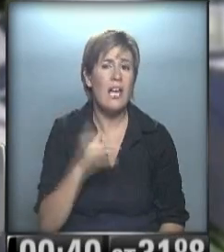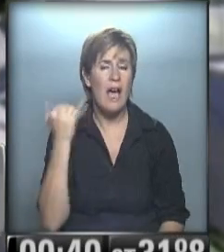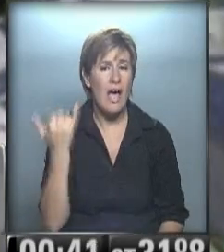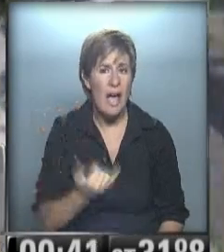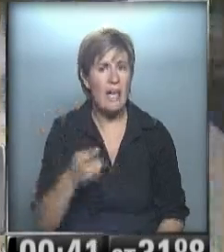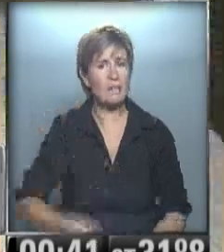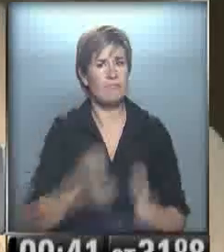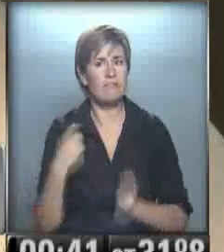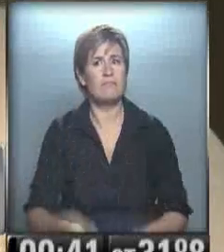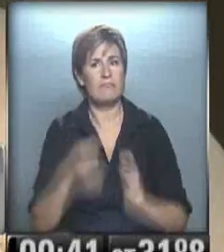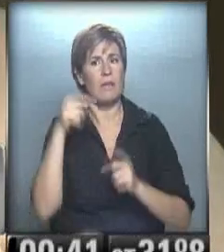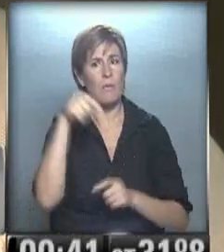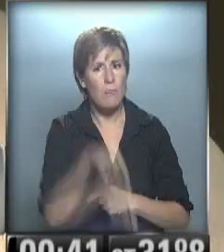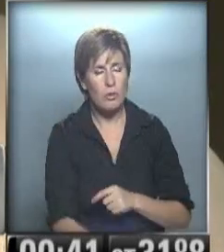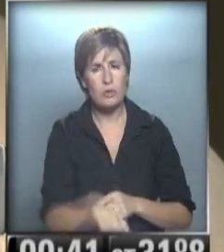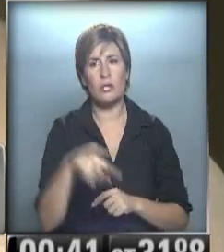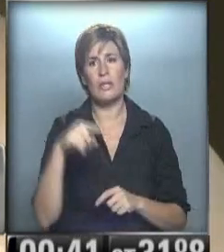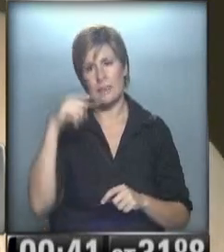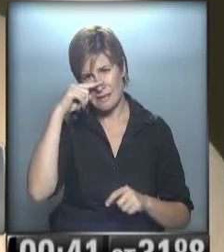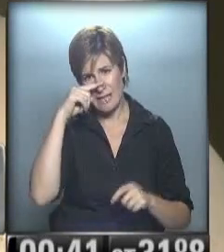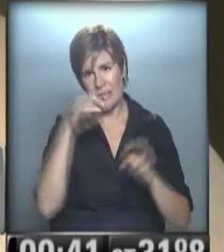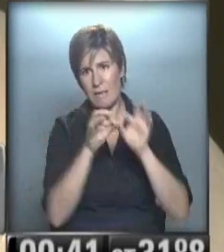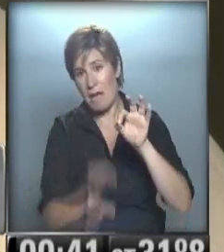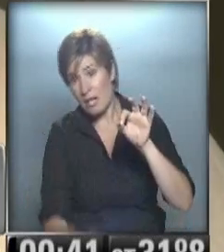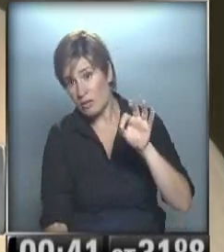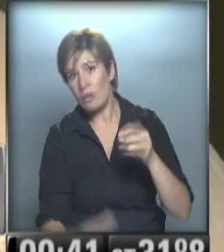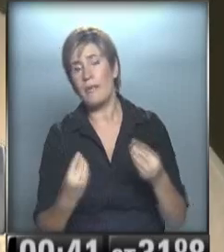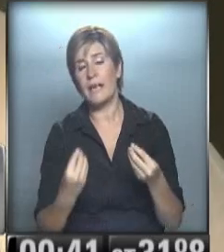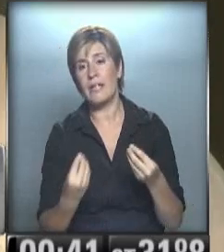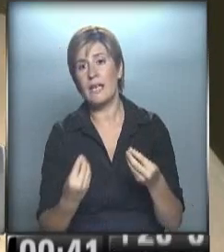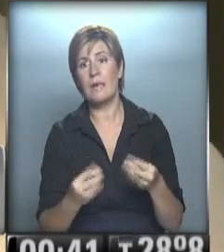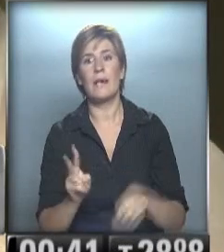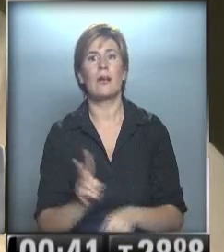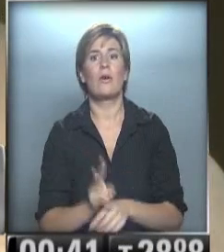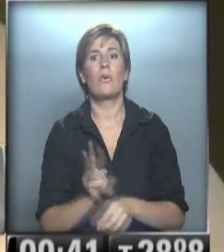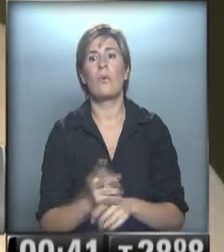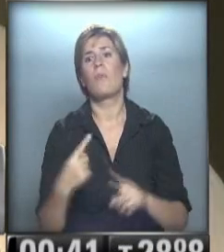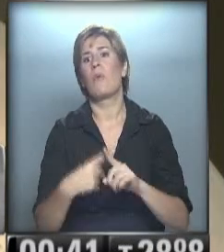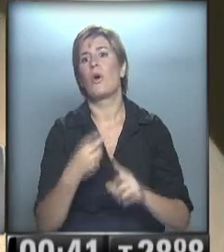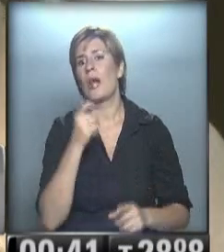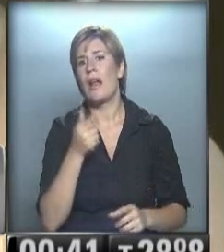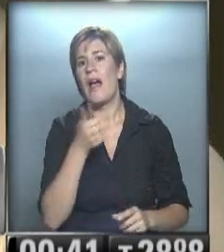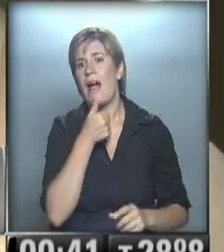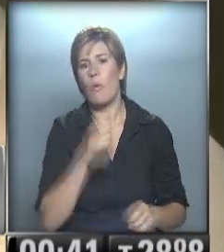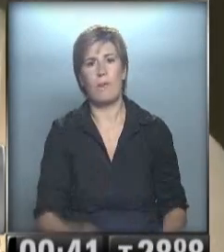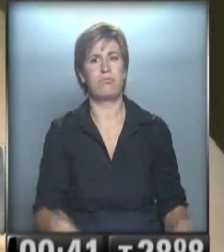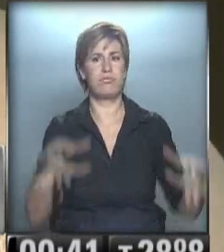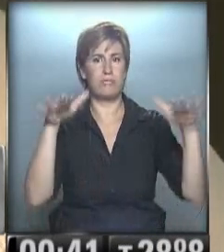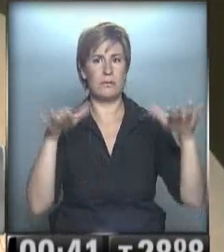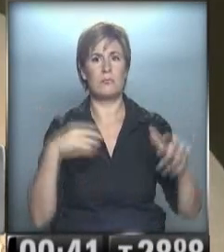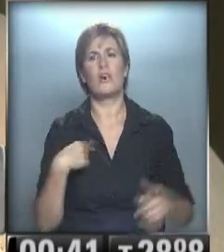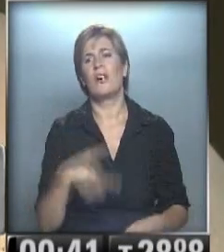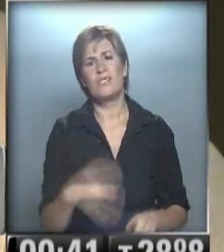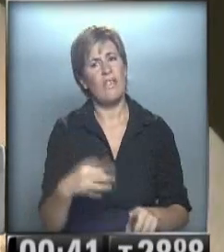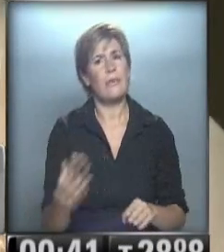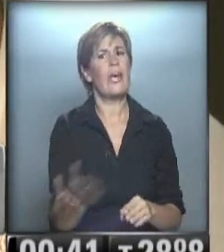7 metros para hacer un reservorio por el tema de que no se inunde más la ciudad de Buenos Aires, sobre todo en el barrio de Saavedra. Esto lo podían haber realizado mucho